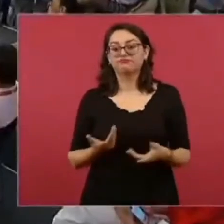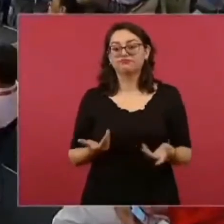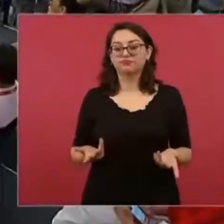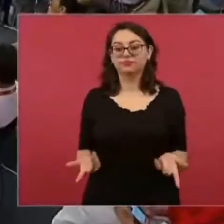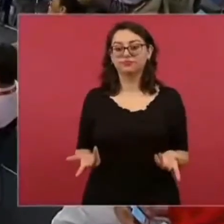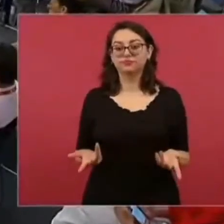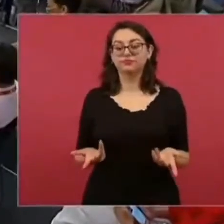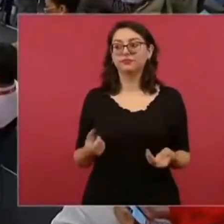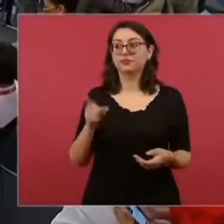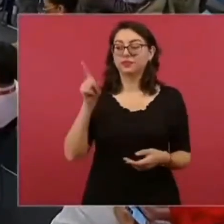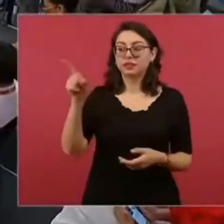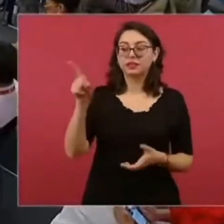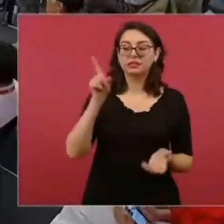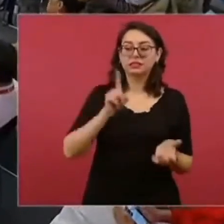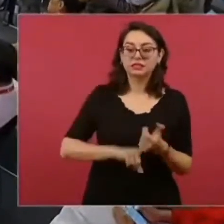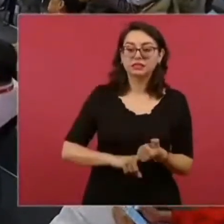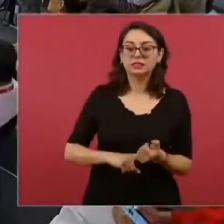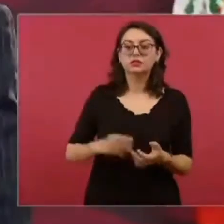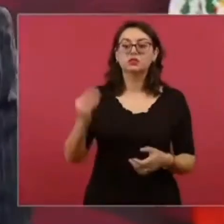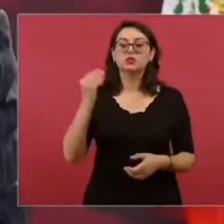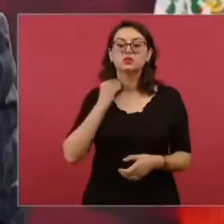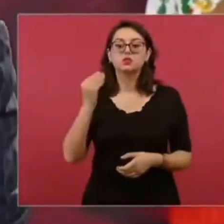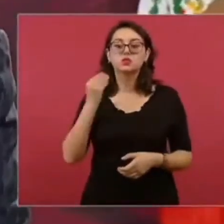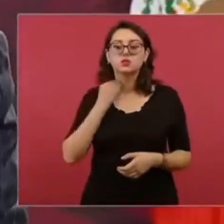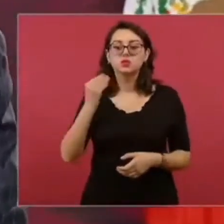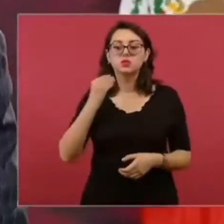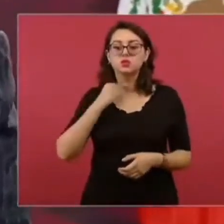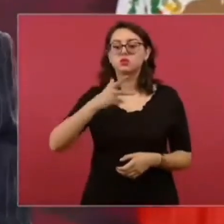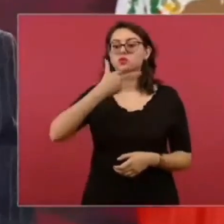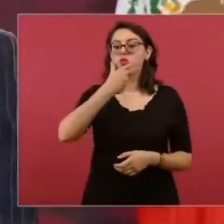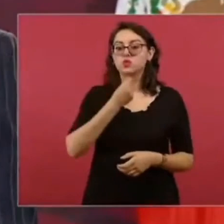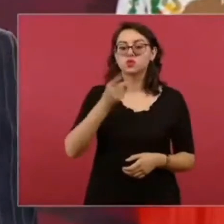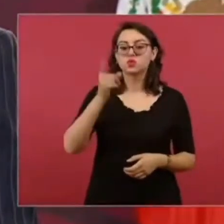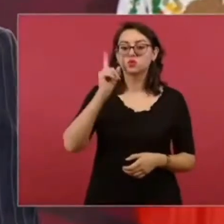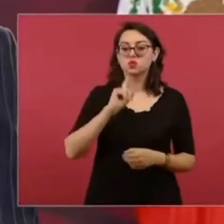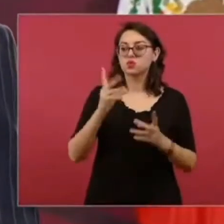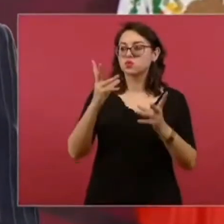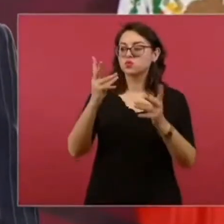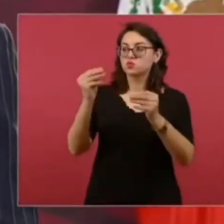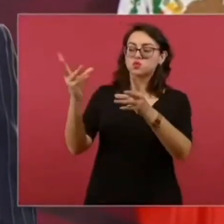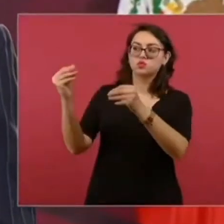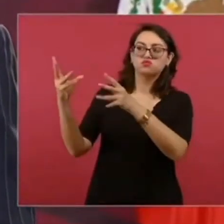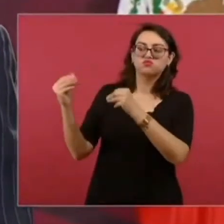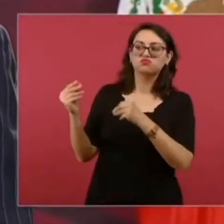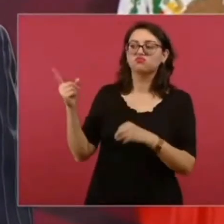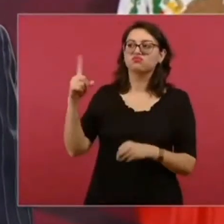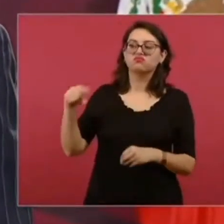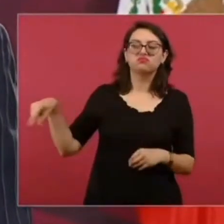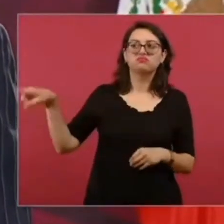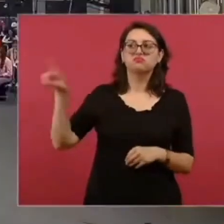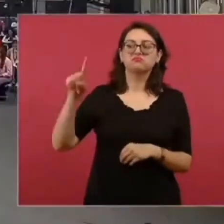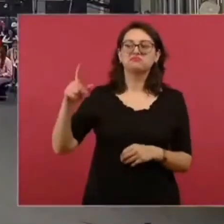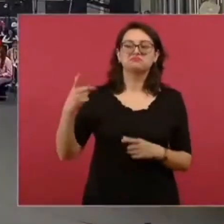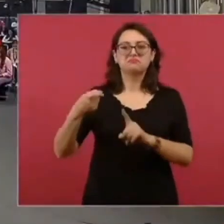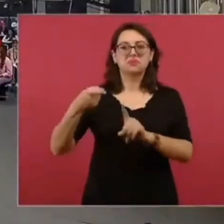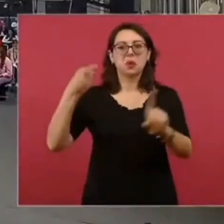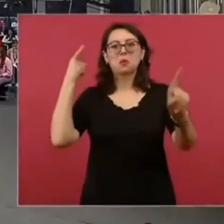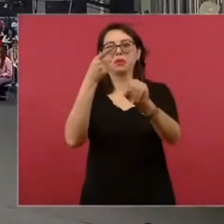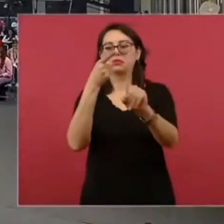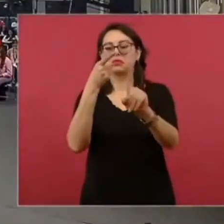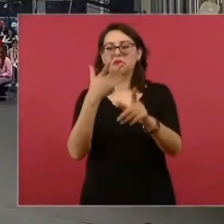son muchos abogados, mujeres y hombres, sin convicciones,